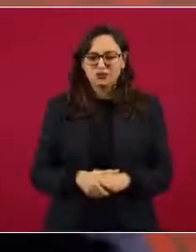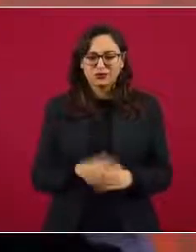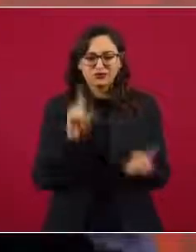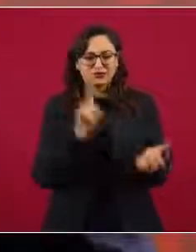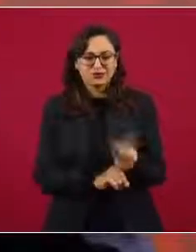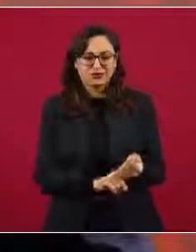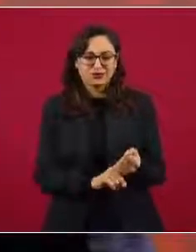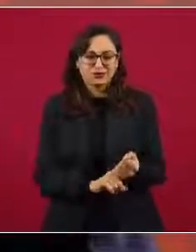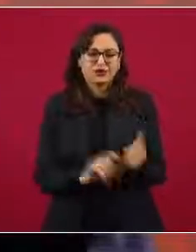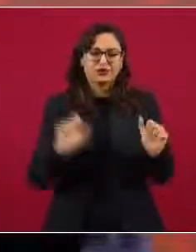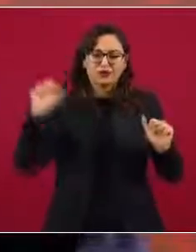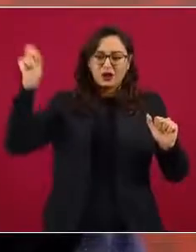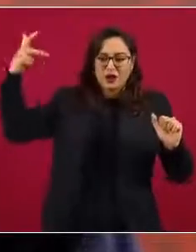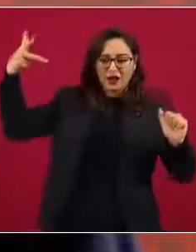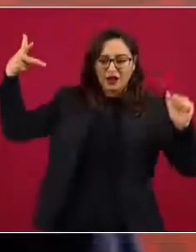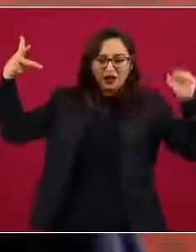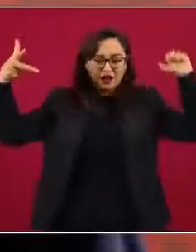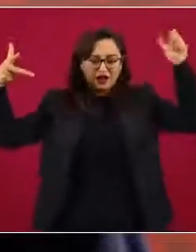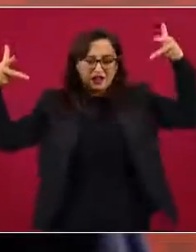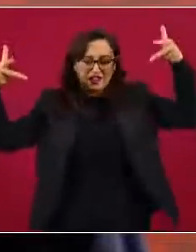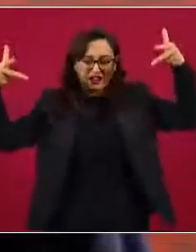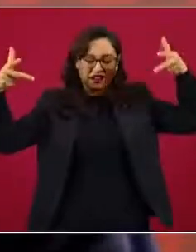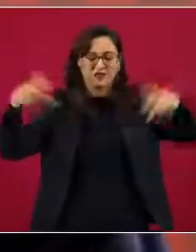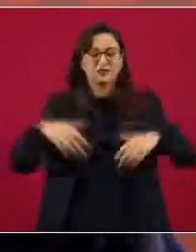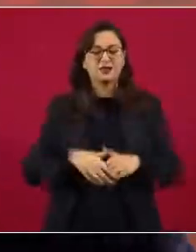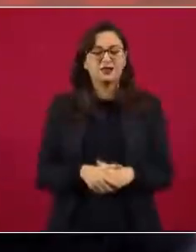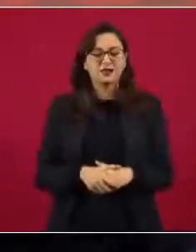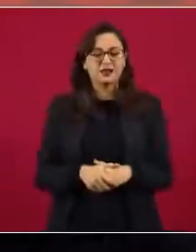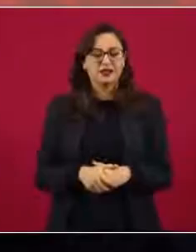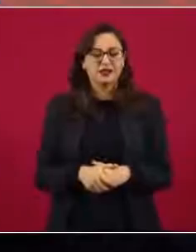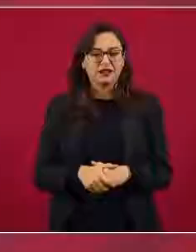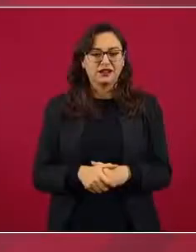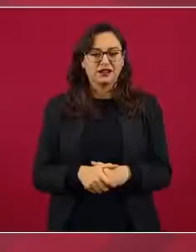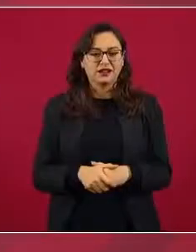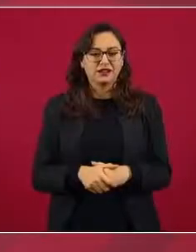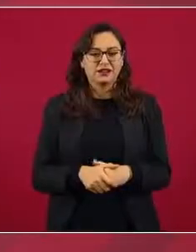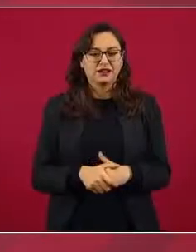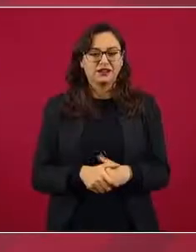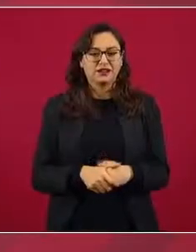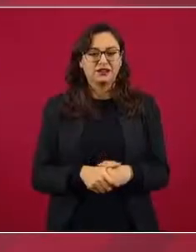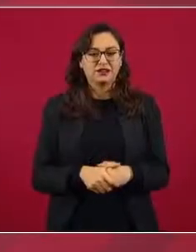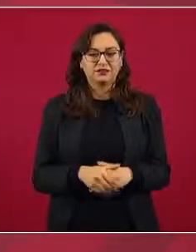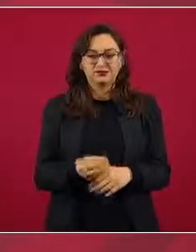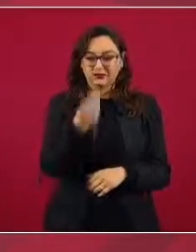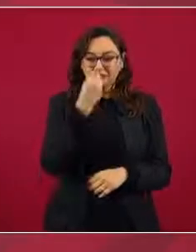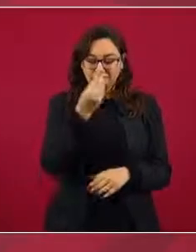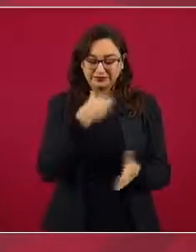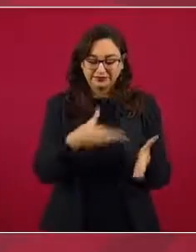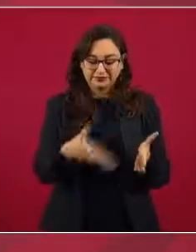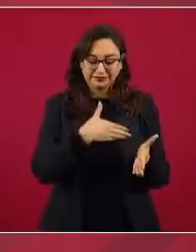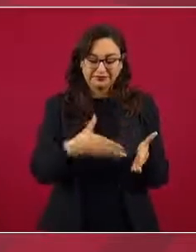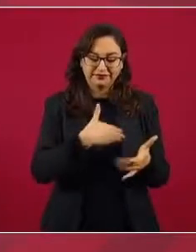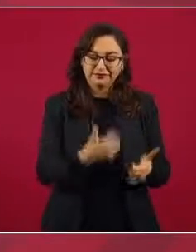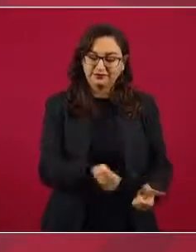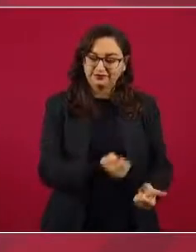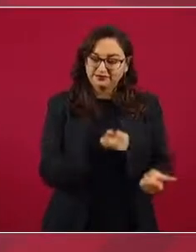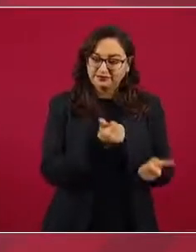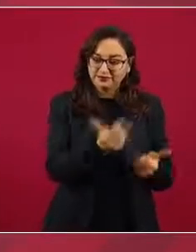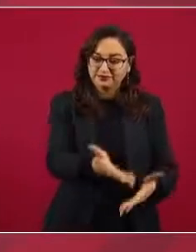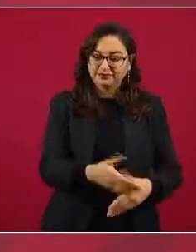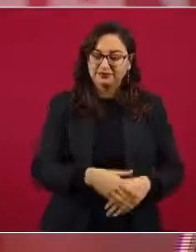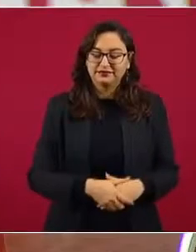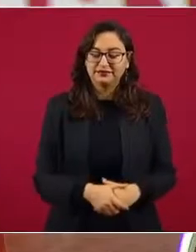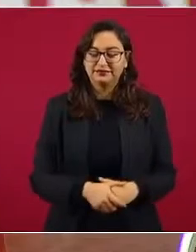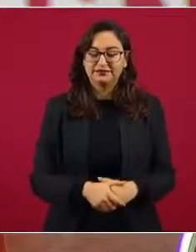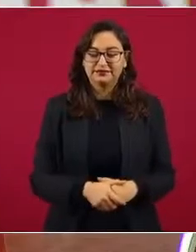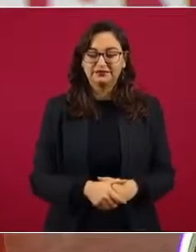que incluye las cámaras, y va a dar el servicio de alimentación para los